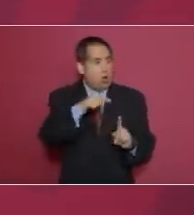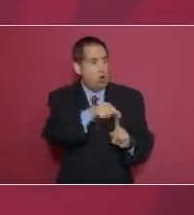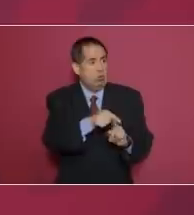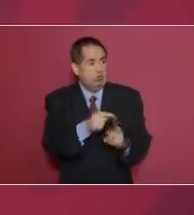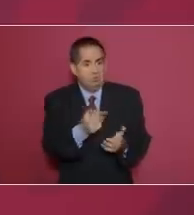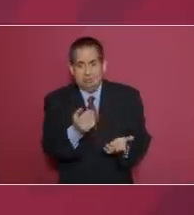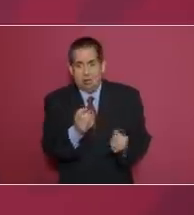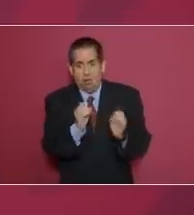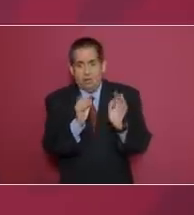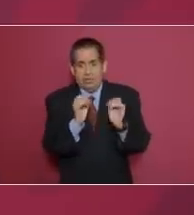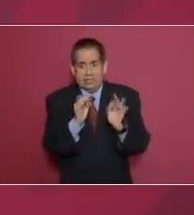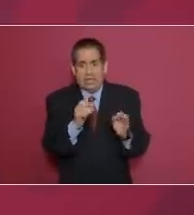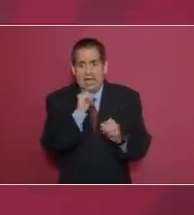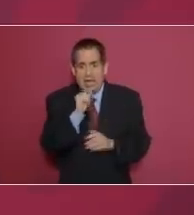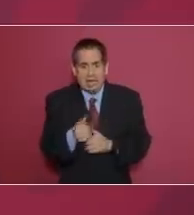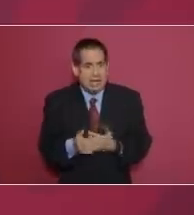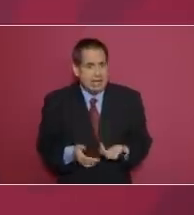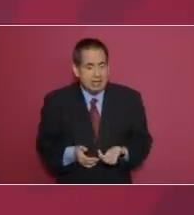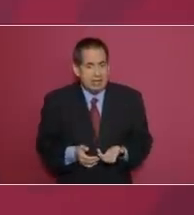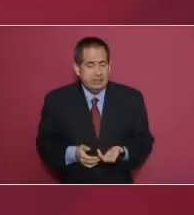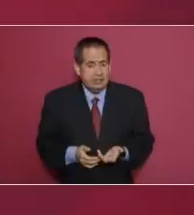sucursales bancarias.